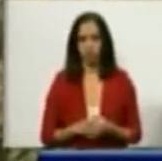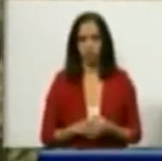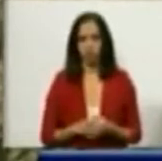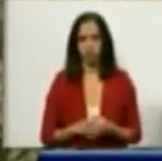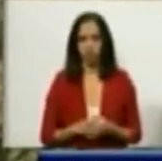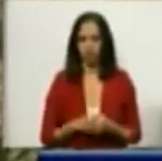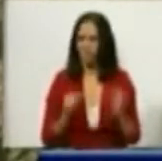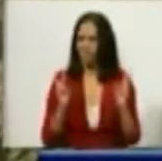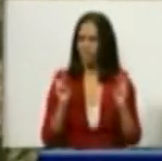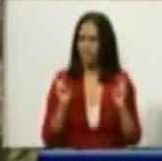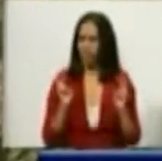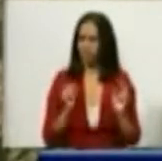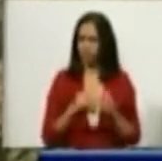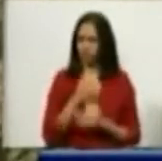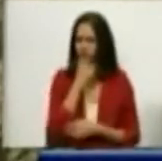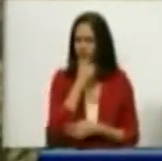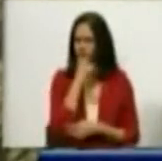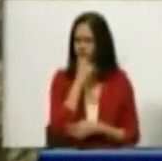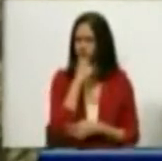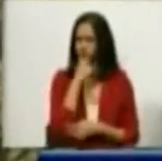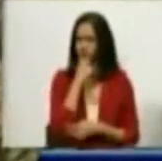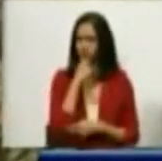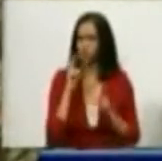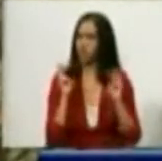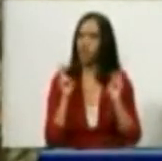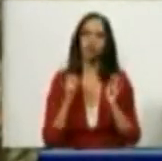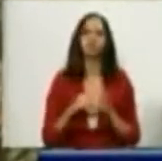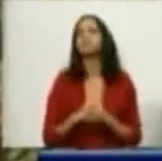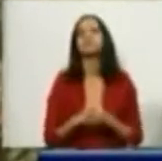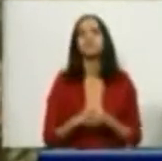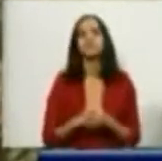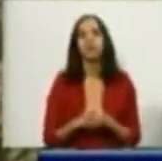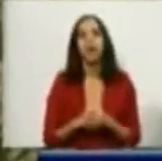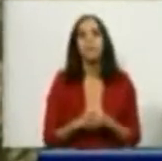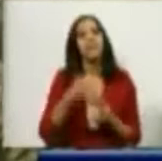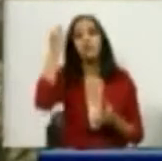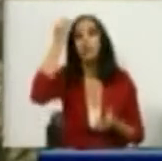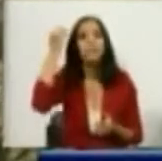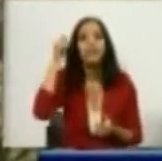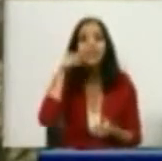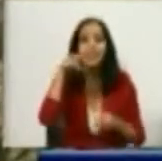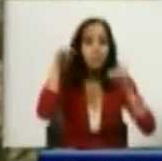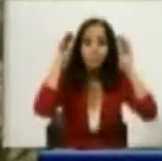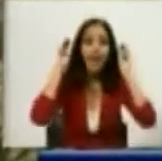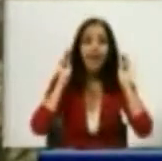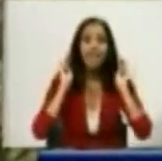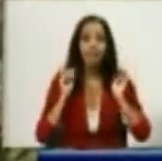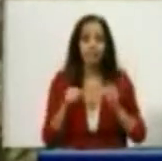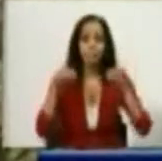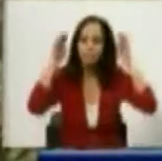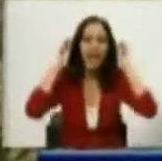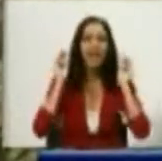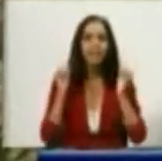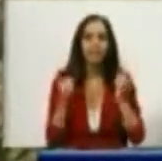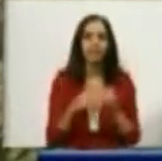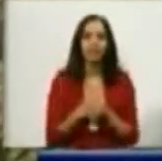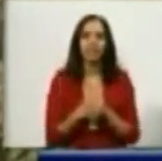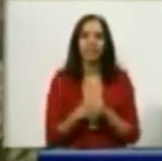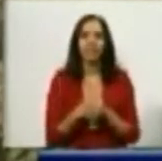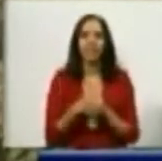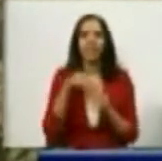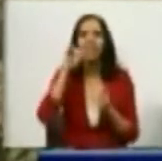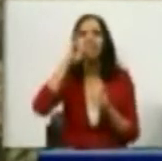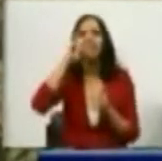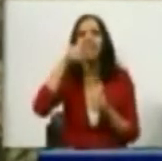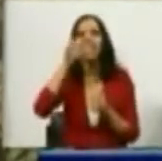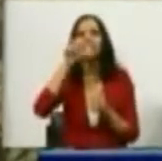Es raro en verdad muy raro muy raro bueno eso es lo que piensan de ti María María chua es un tipo decente